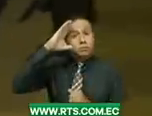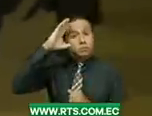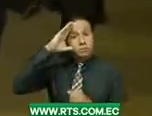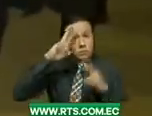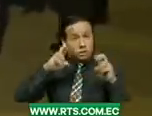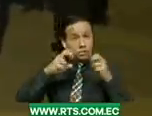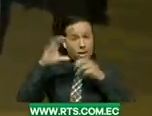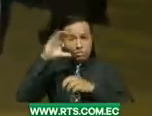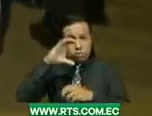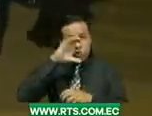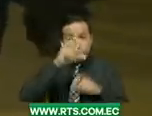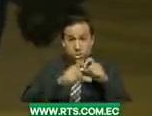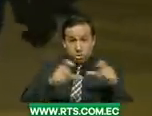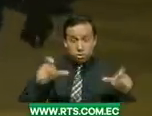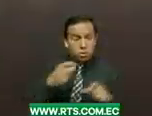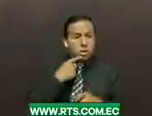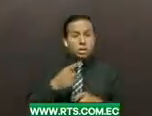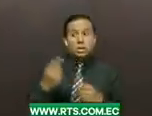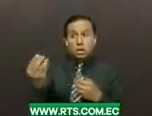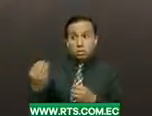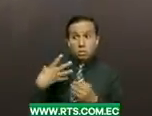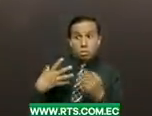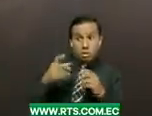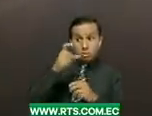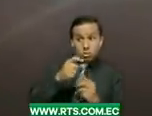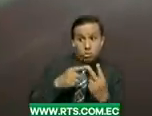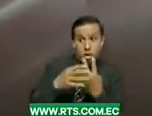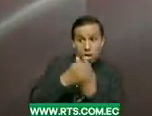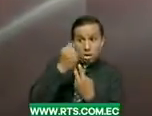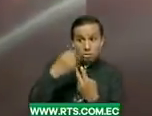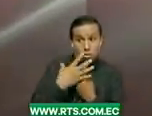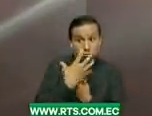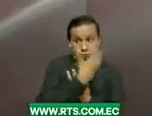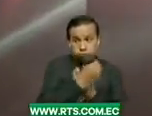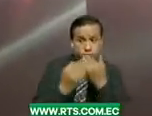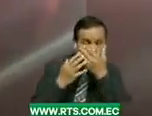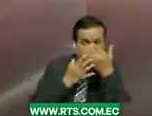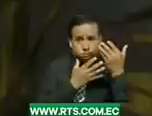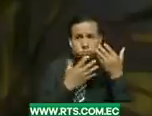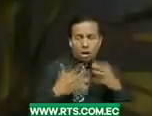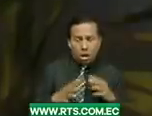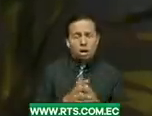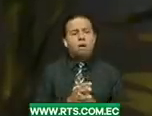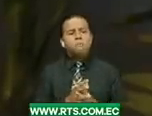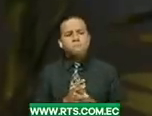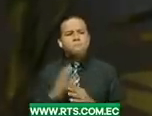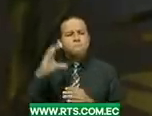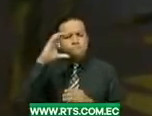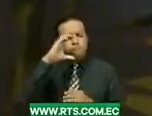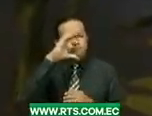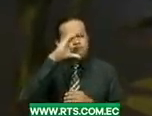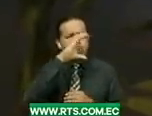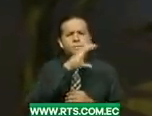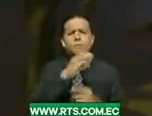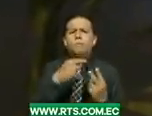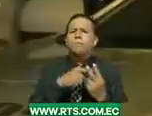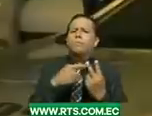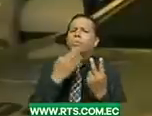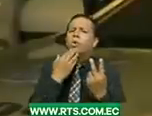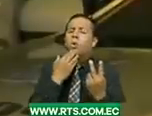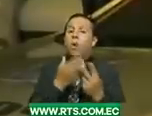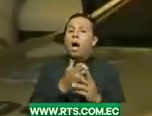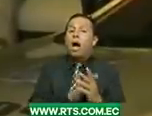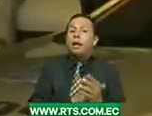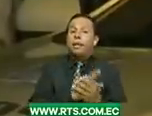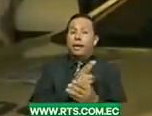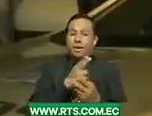UNAS se trabajan en el caso reportado tras el rapto de las mujeres de 19 y 22 años de edad, interceptadas cuando salían de una clase